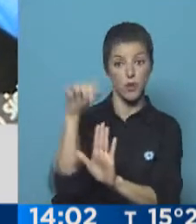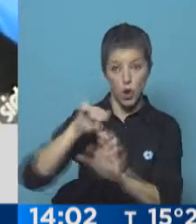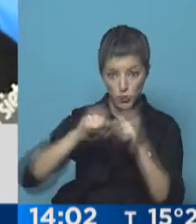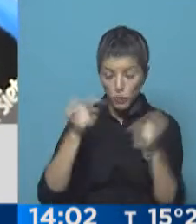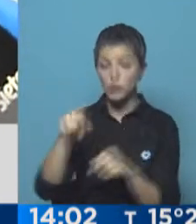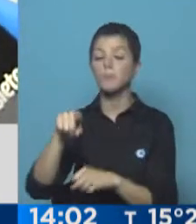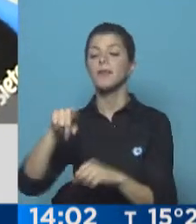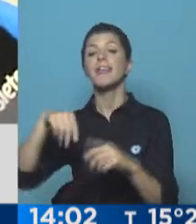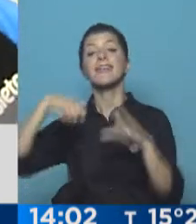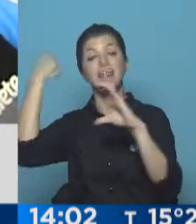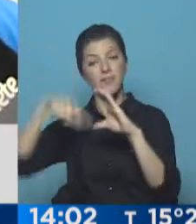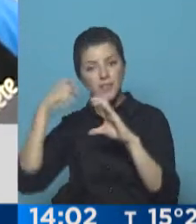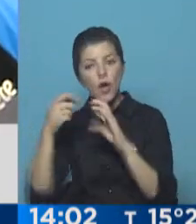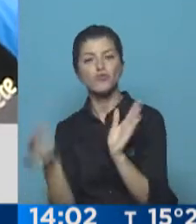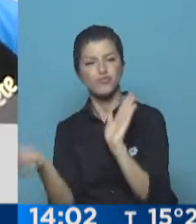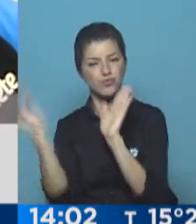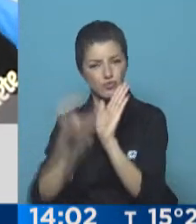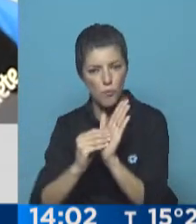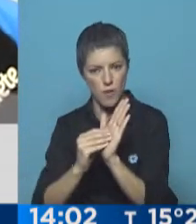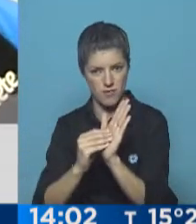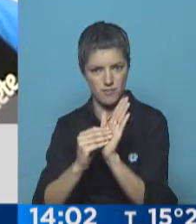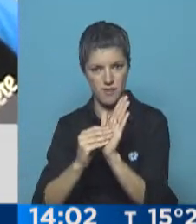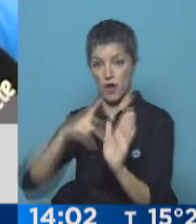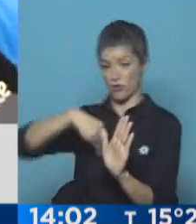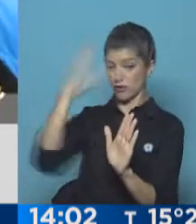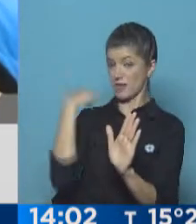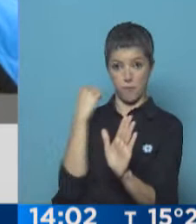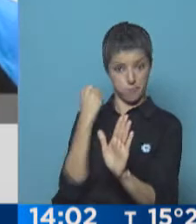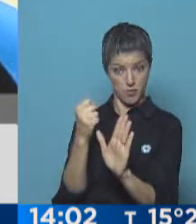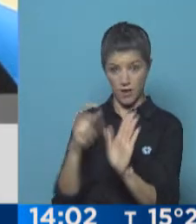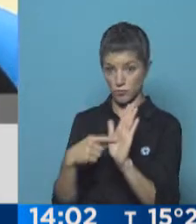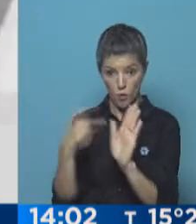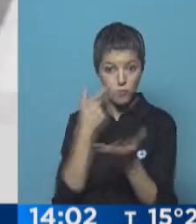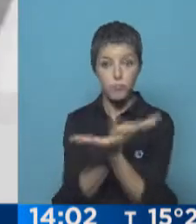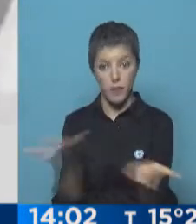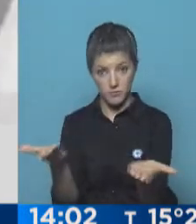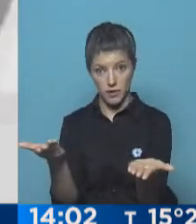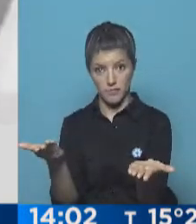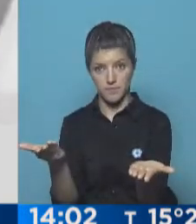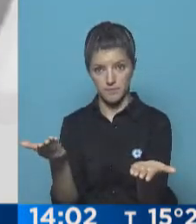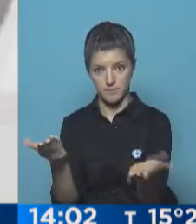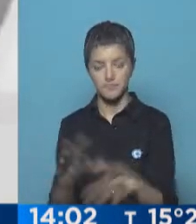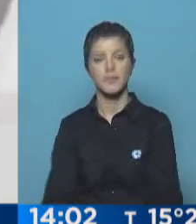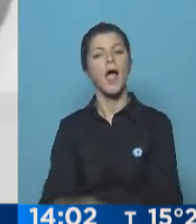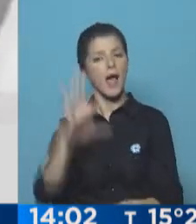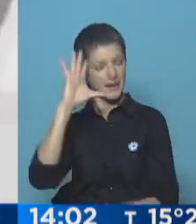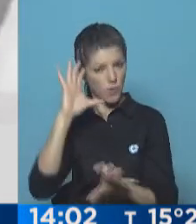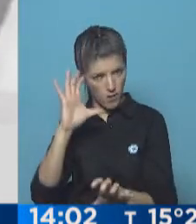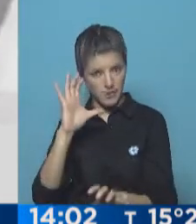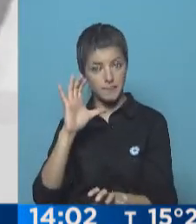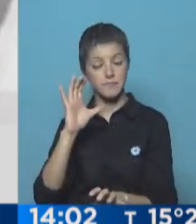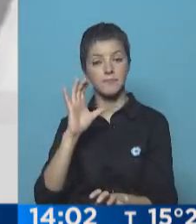vino acá para para parcialmente acreditar lo que nosotros queríamos hacer saber en cuanto al sentido de circulación recordemos en este caso la víctima